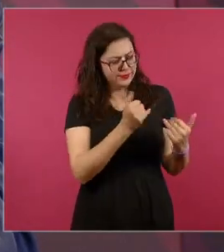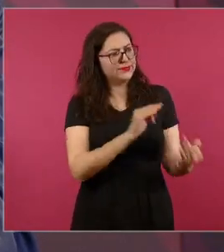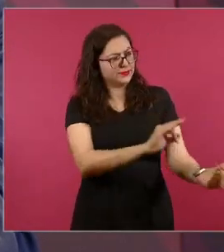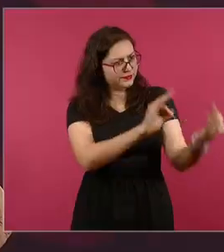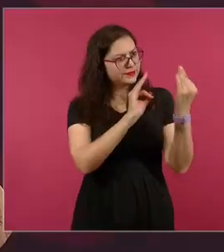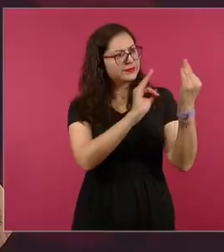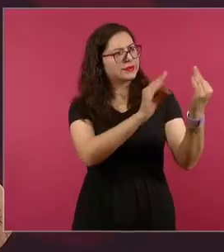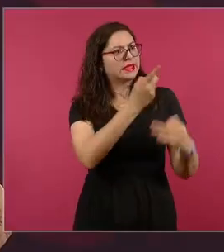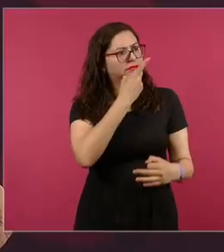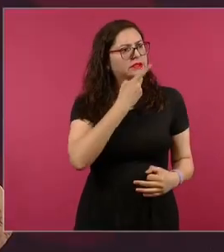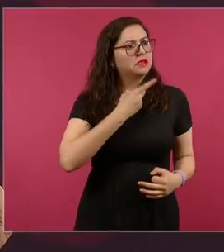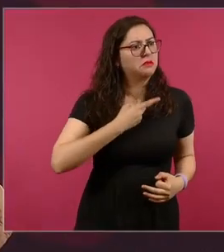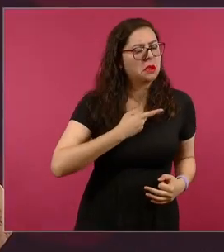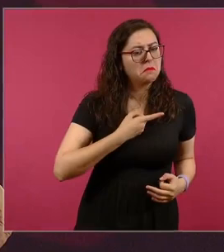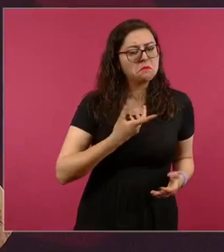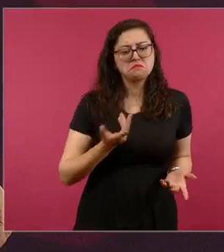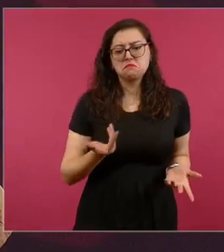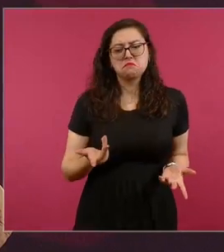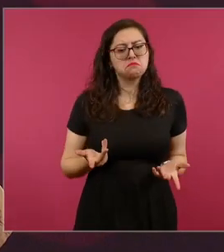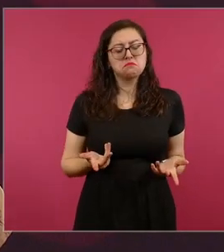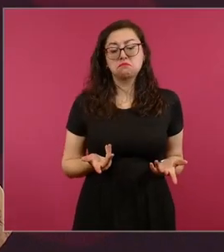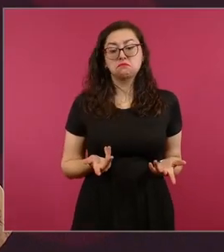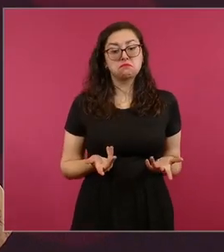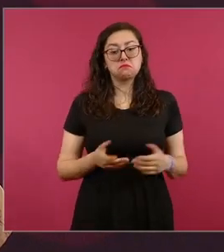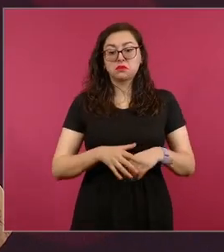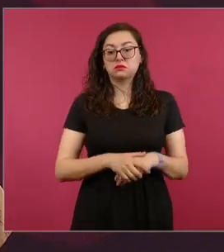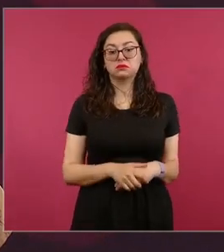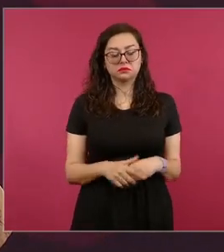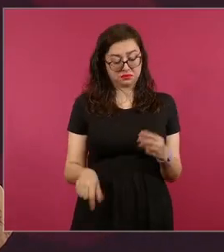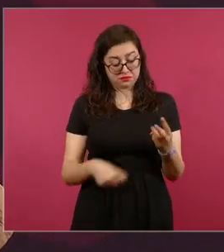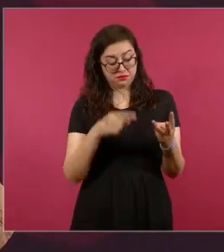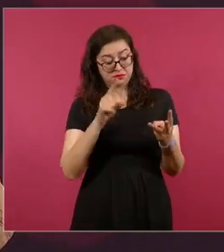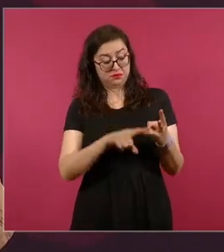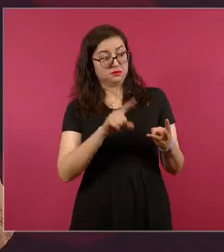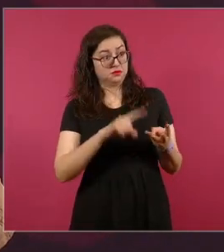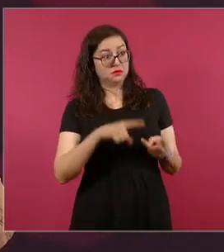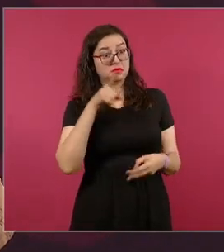que lo tienen encarcelado injustamente?